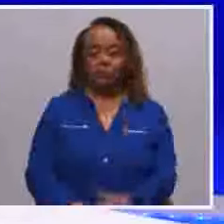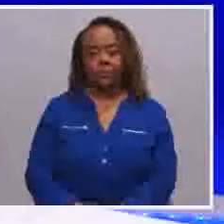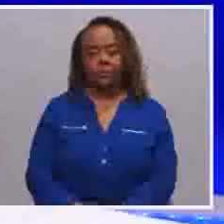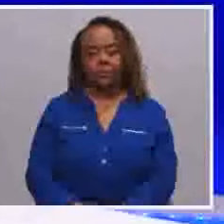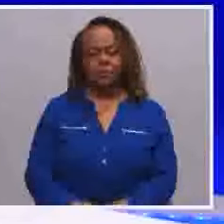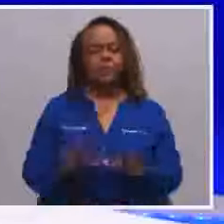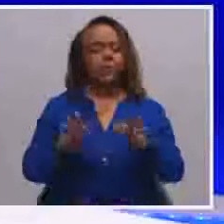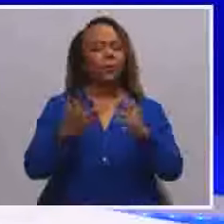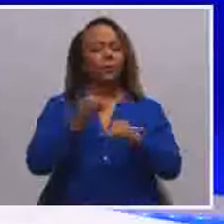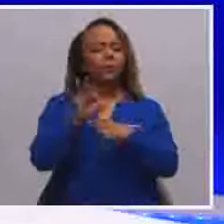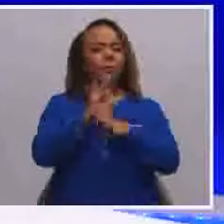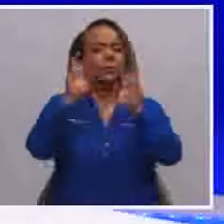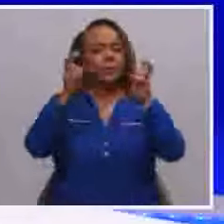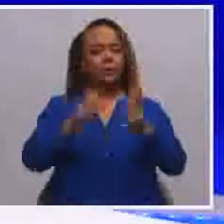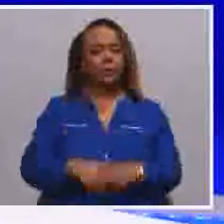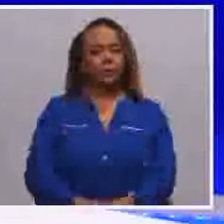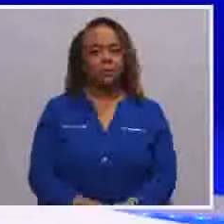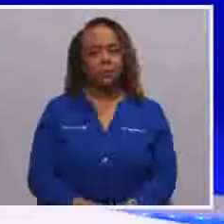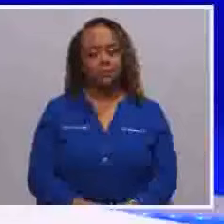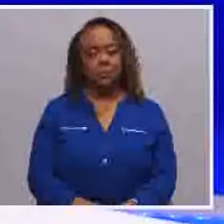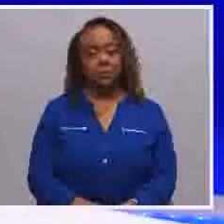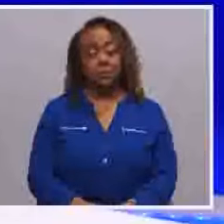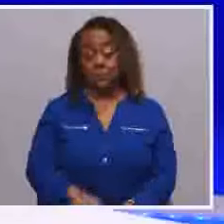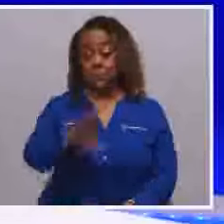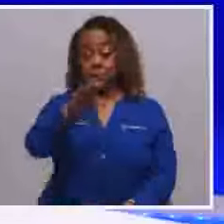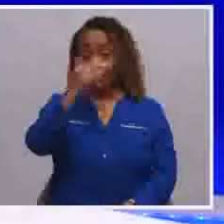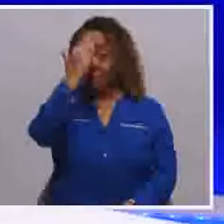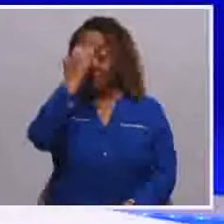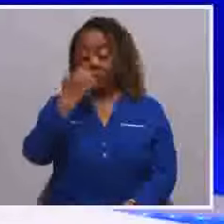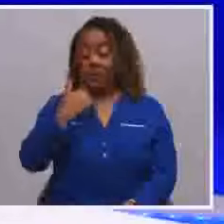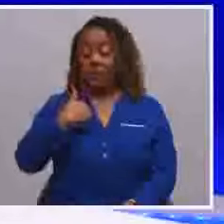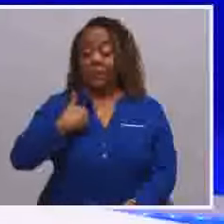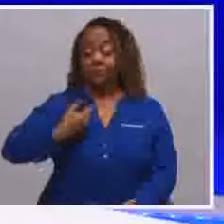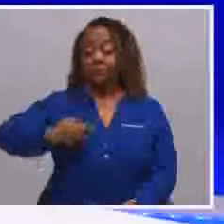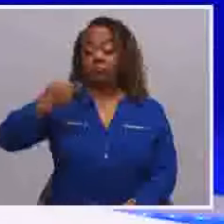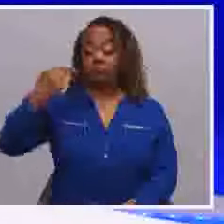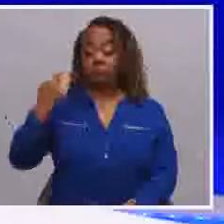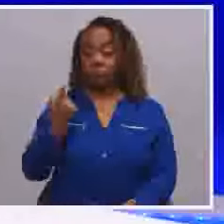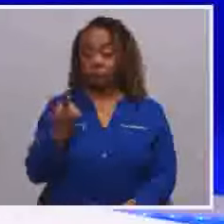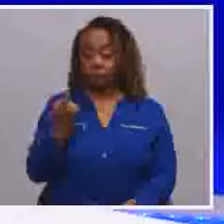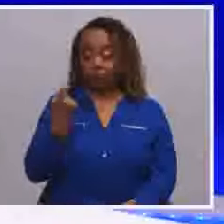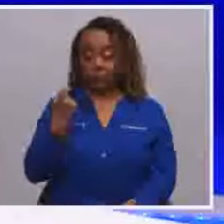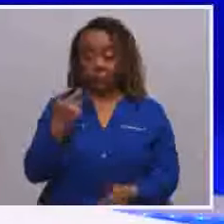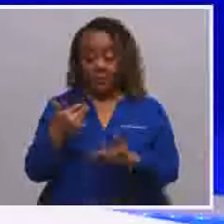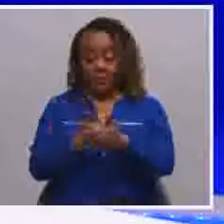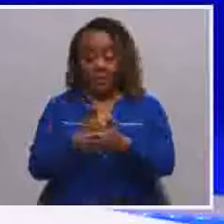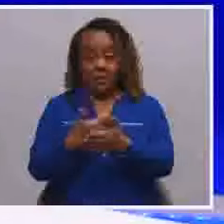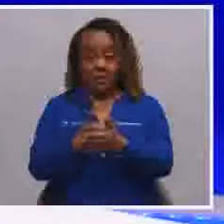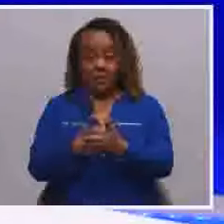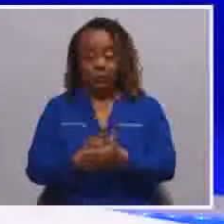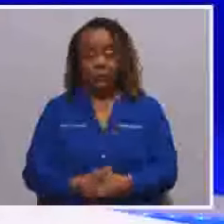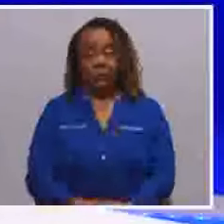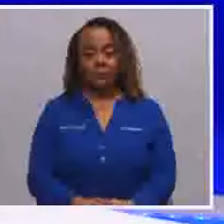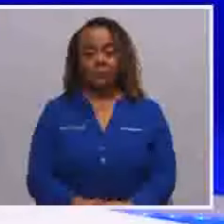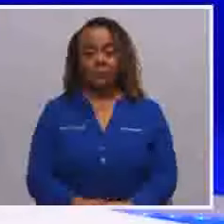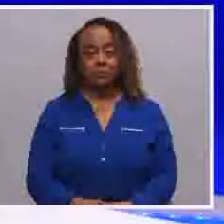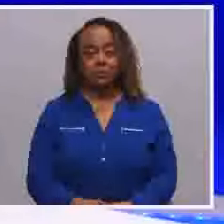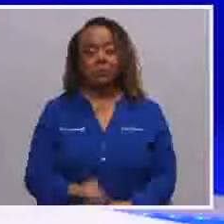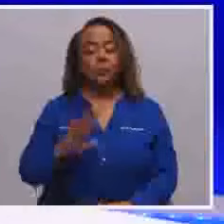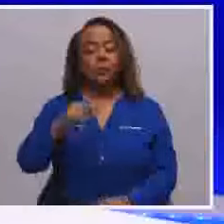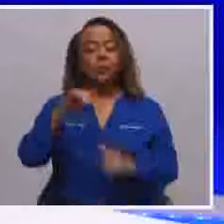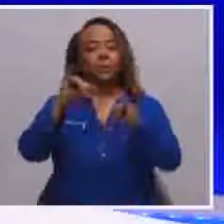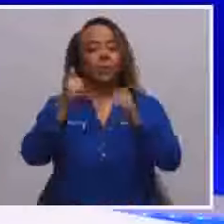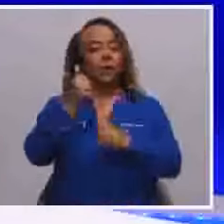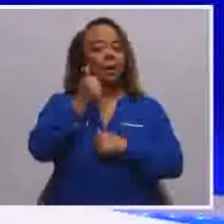cómo es el tema porque había un antecedente muy reciente muy fresco que fue Cuando juega